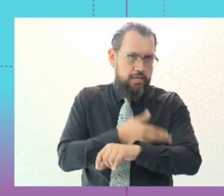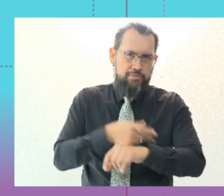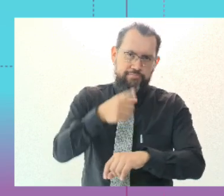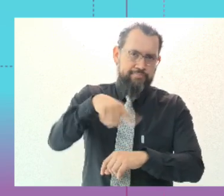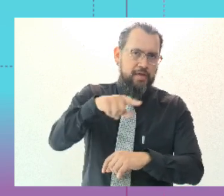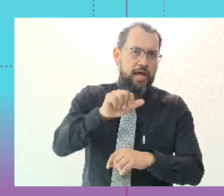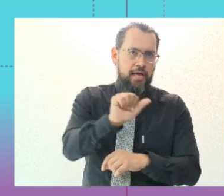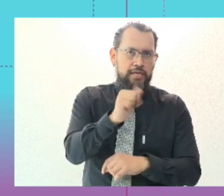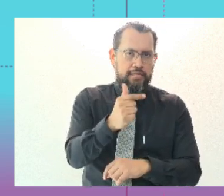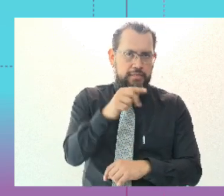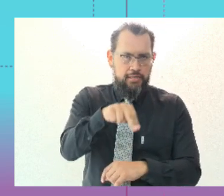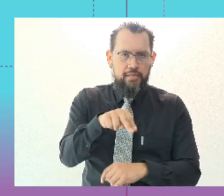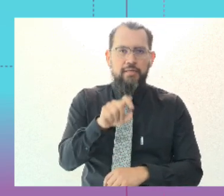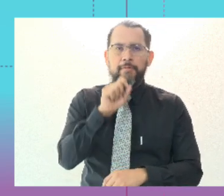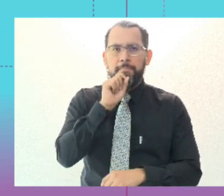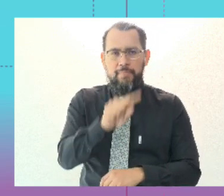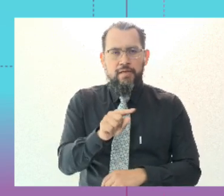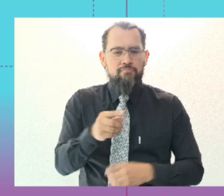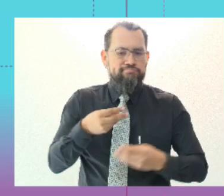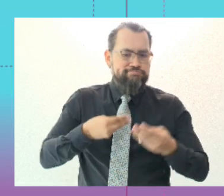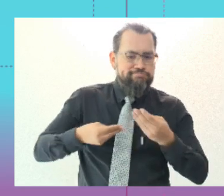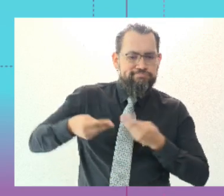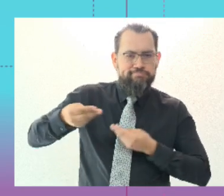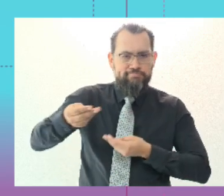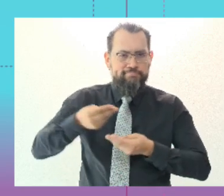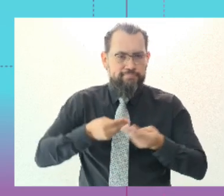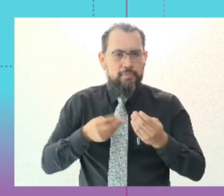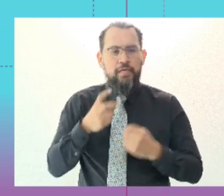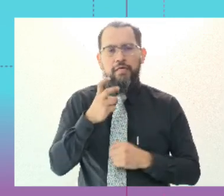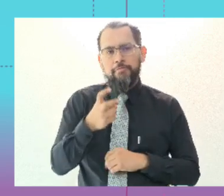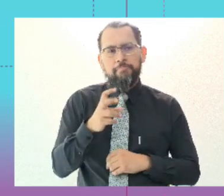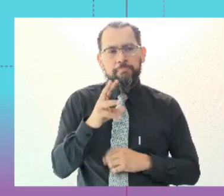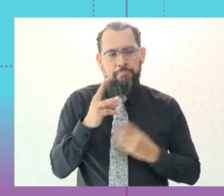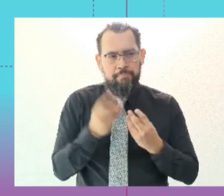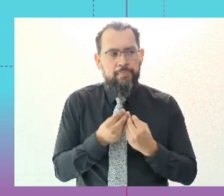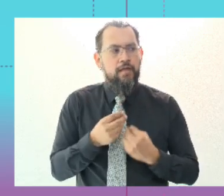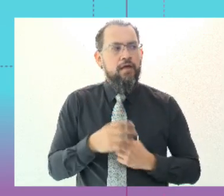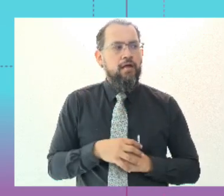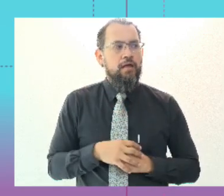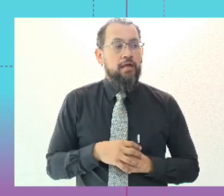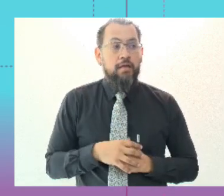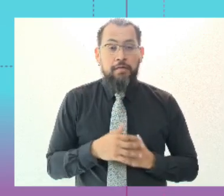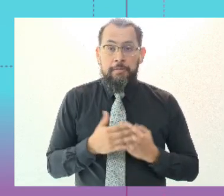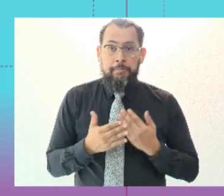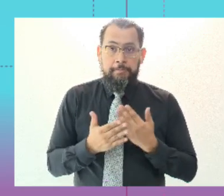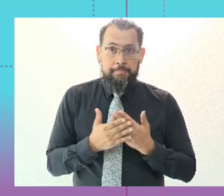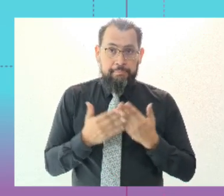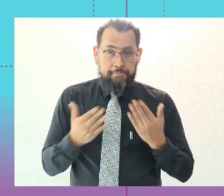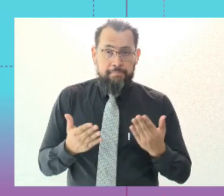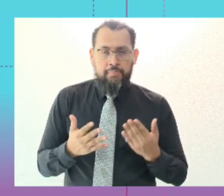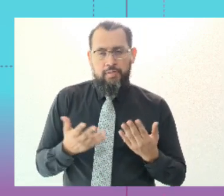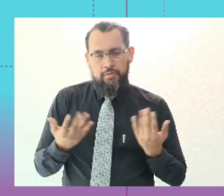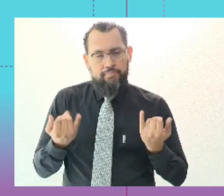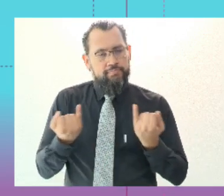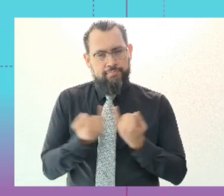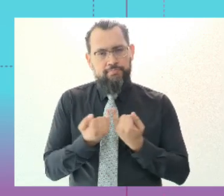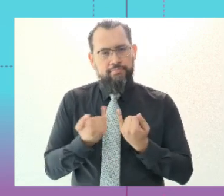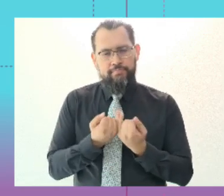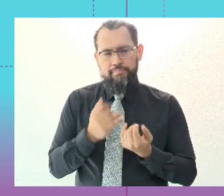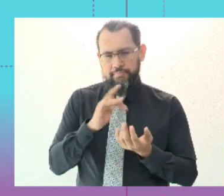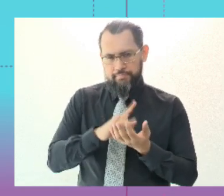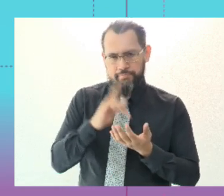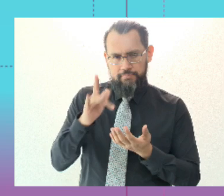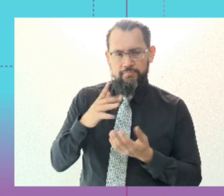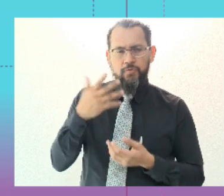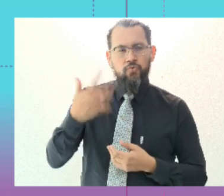Comisión de Archivos y Gestión Documental, y pues también agradezco al titular del